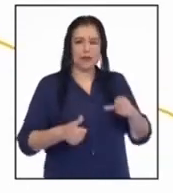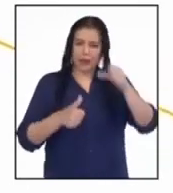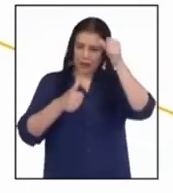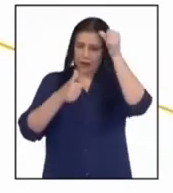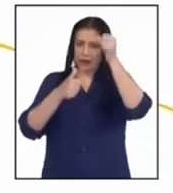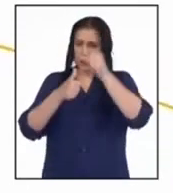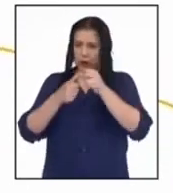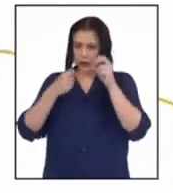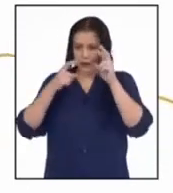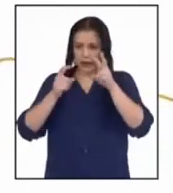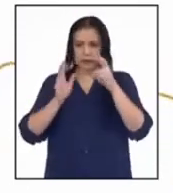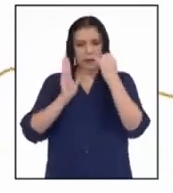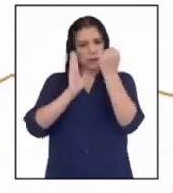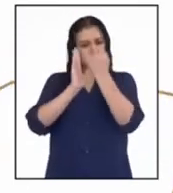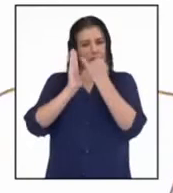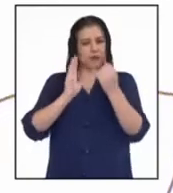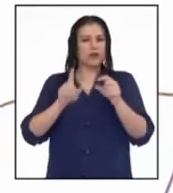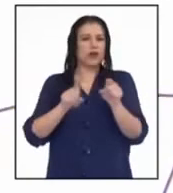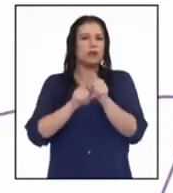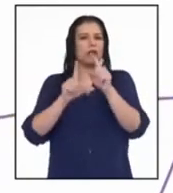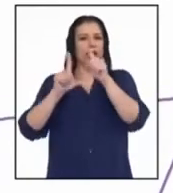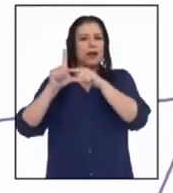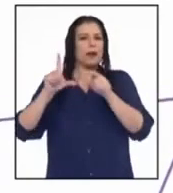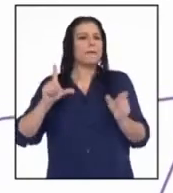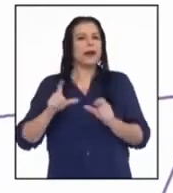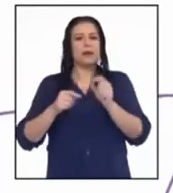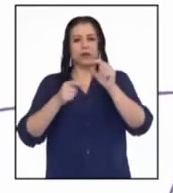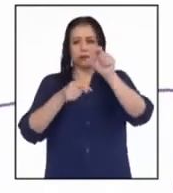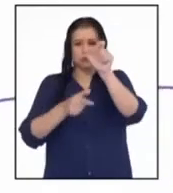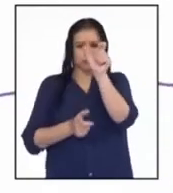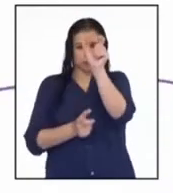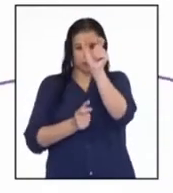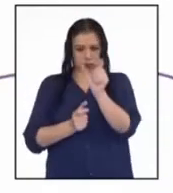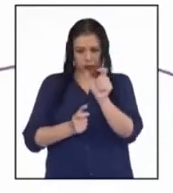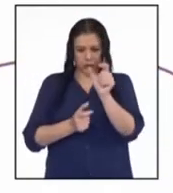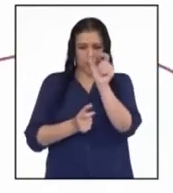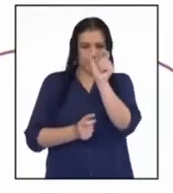Recuerdo que vimos gráficos como el de barras contrapuestas,